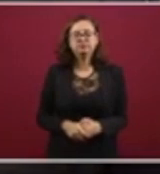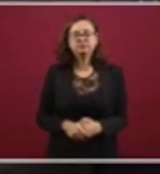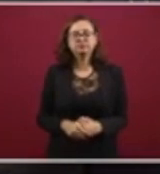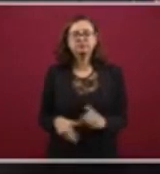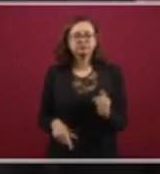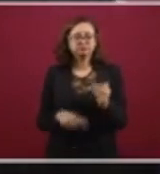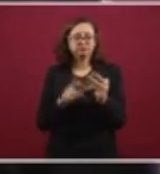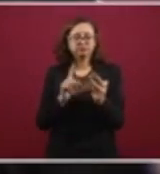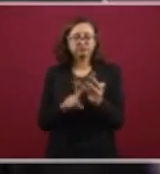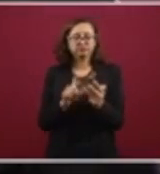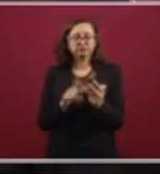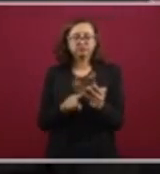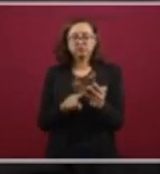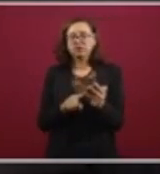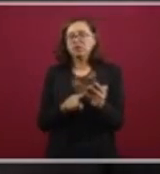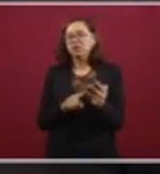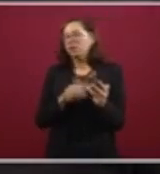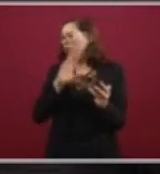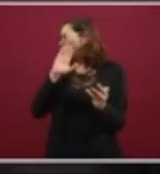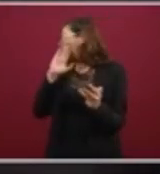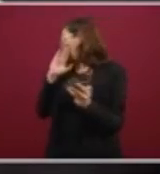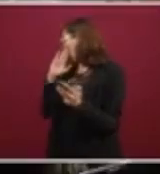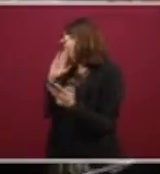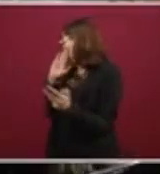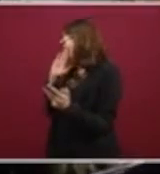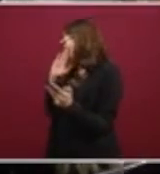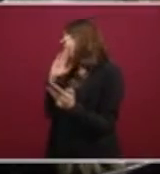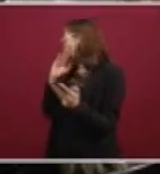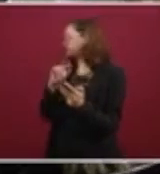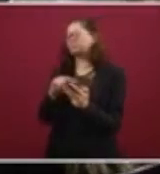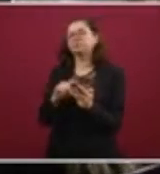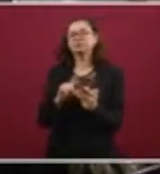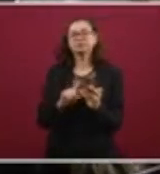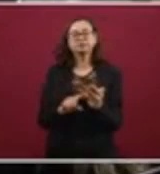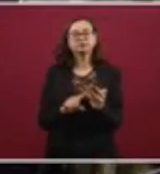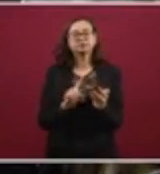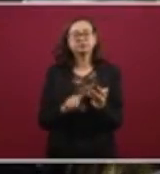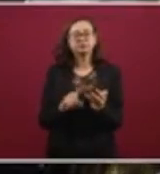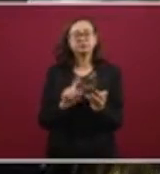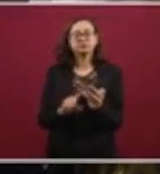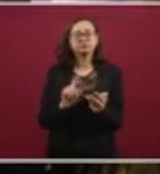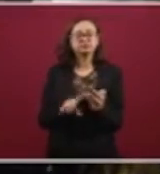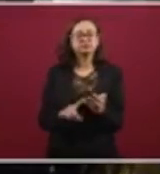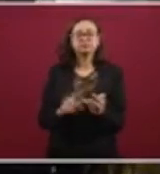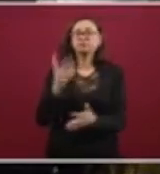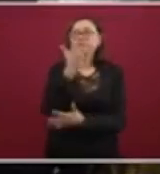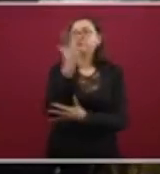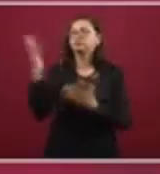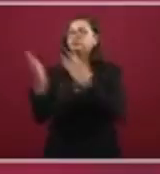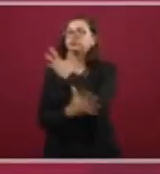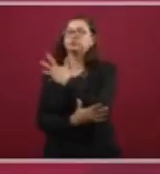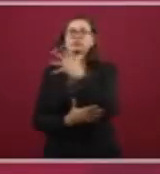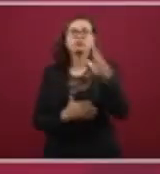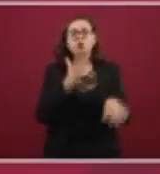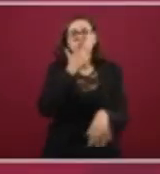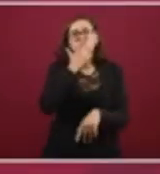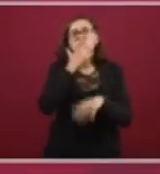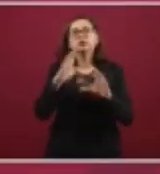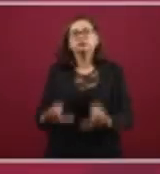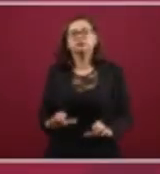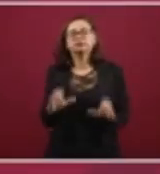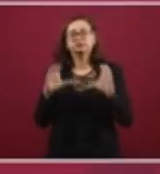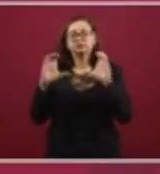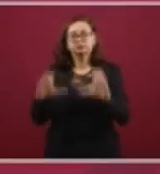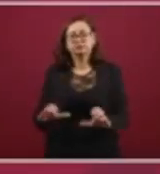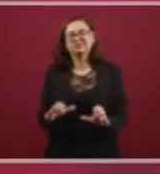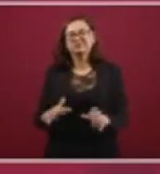tercero, que es muy importante, que se cuide el medio ambiente, que